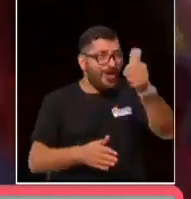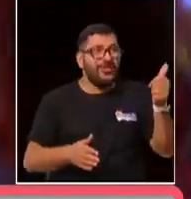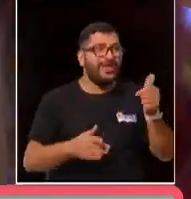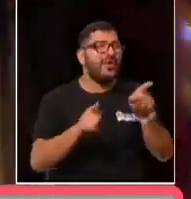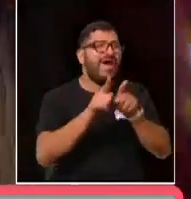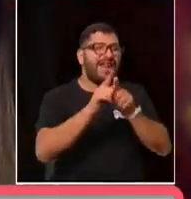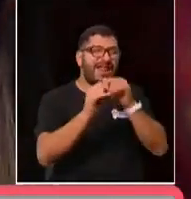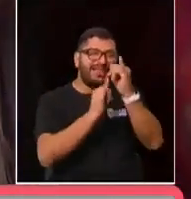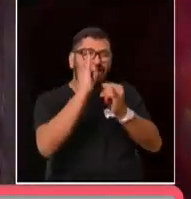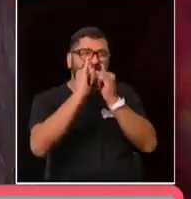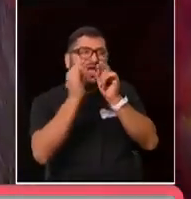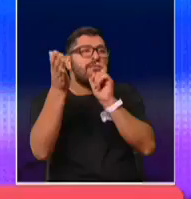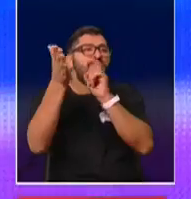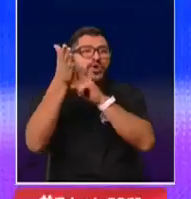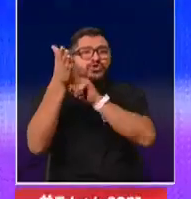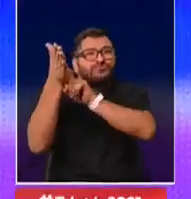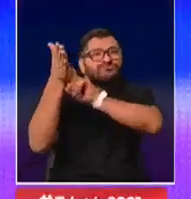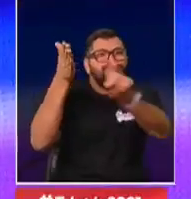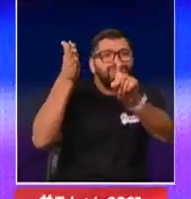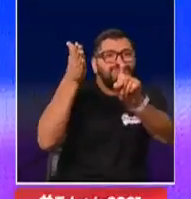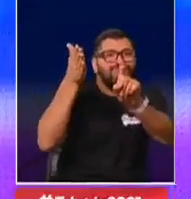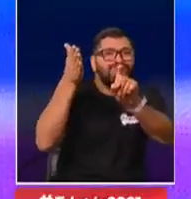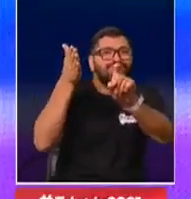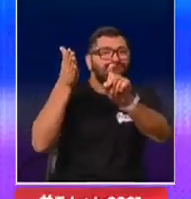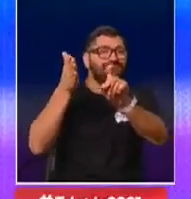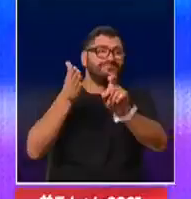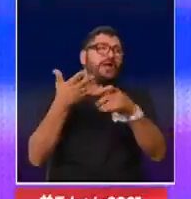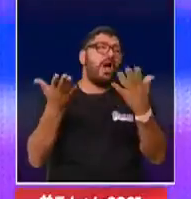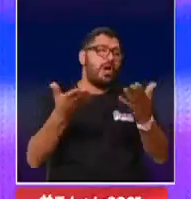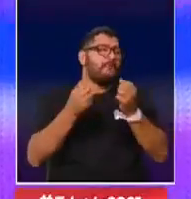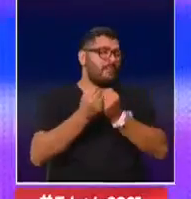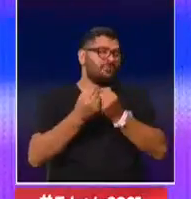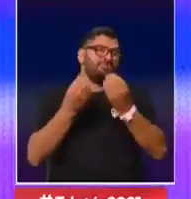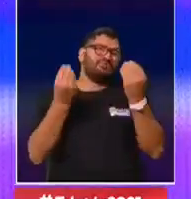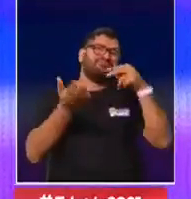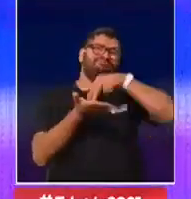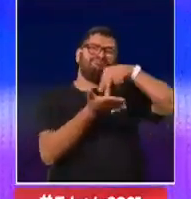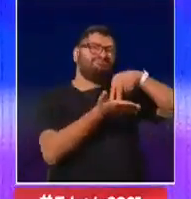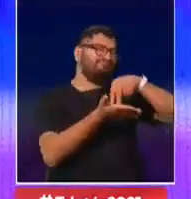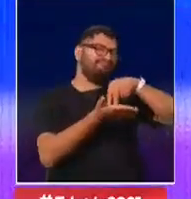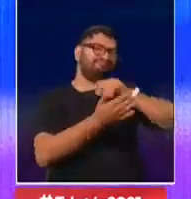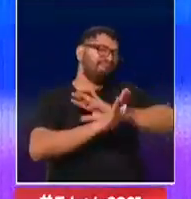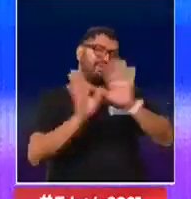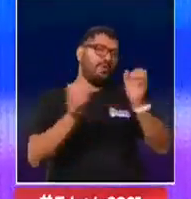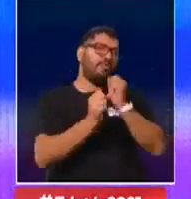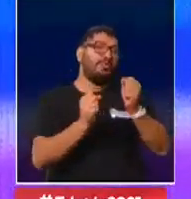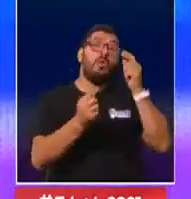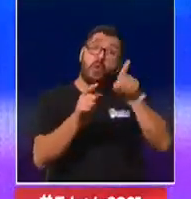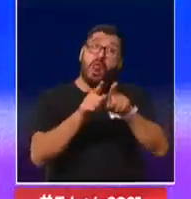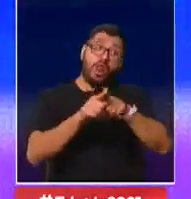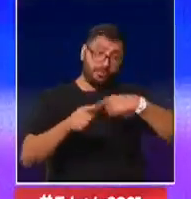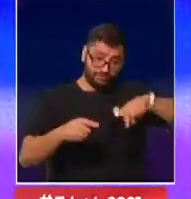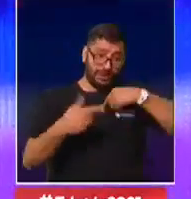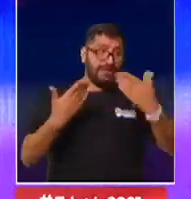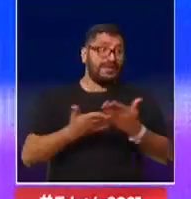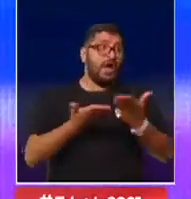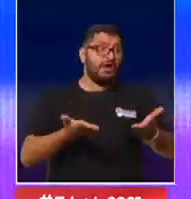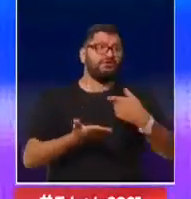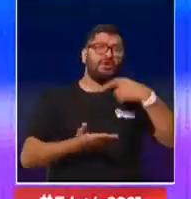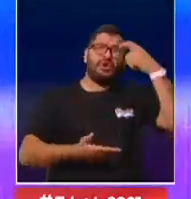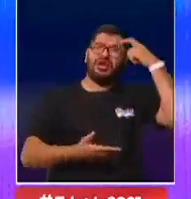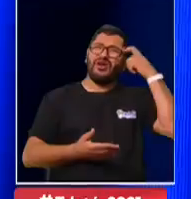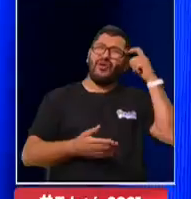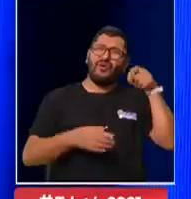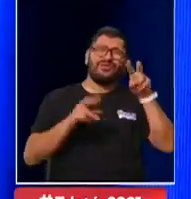botoncito digital. Ahora ya no se puede tanto presencial, pero... Pero ahora, hasta ahora ya, yo creo que ya no se puede,